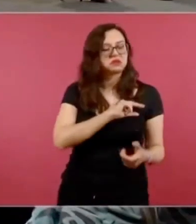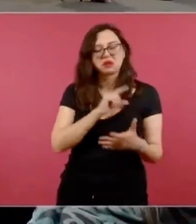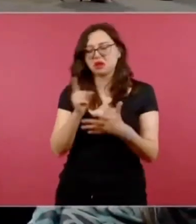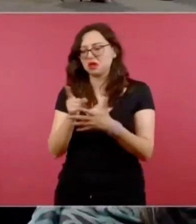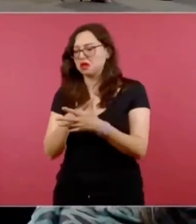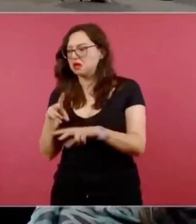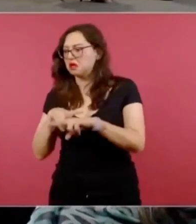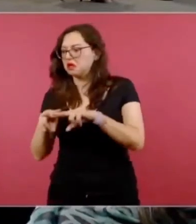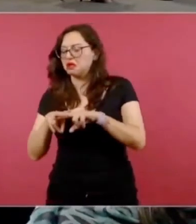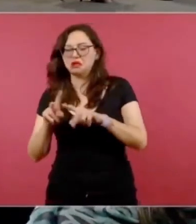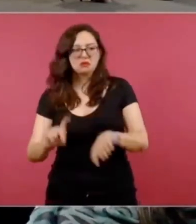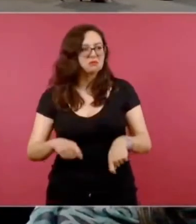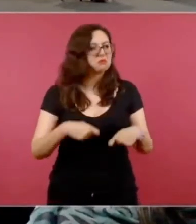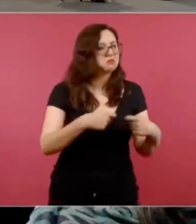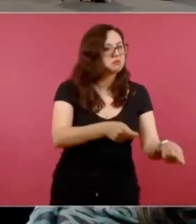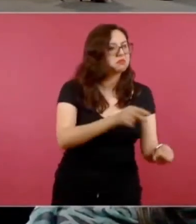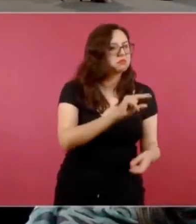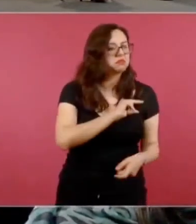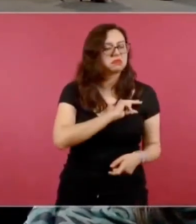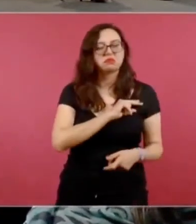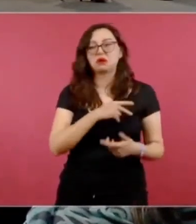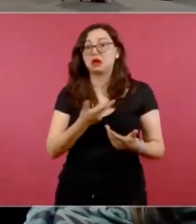las cárceles.